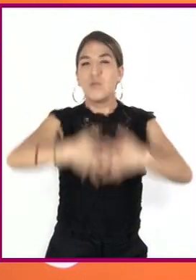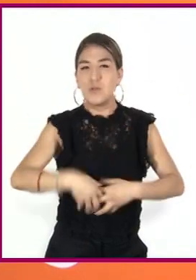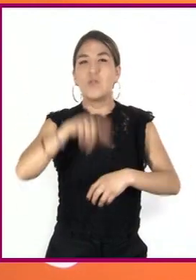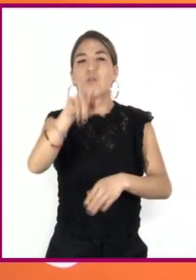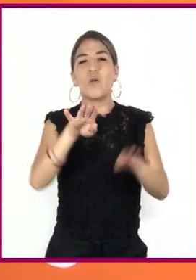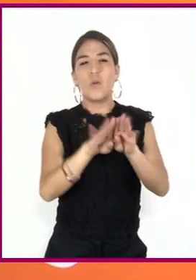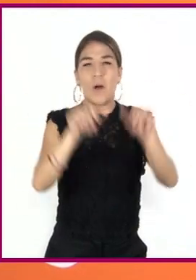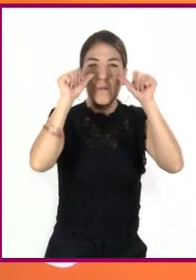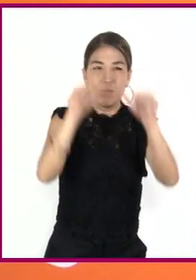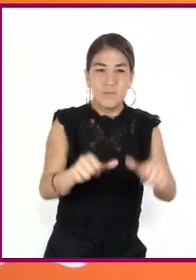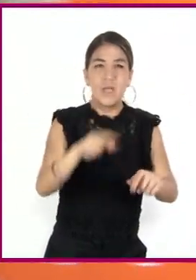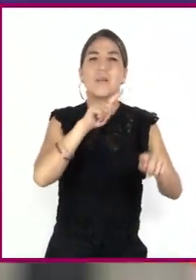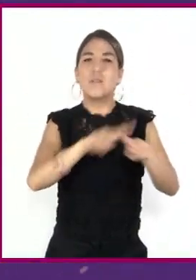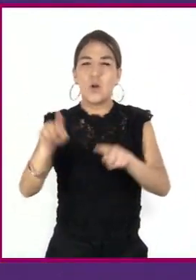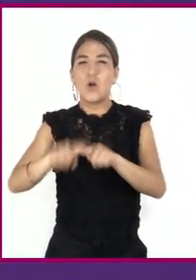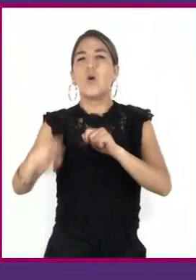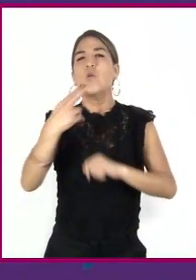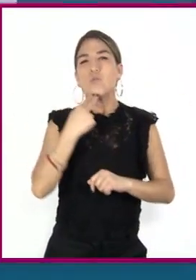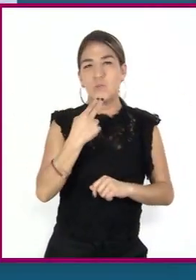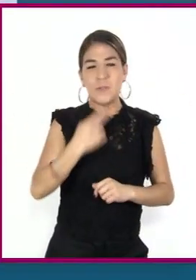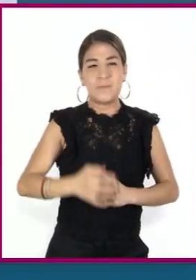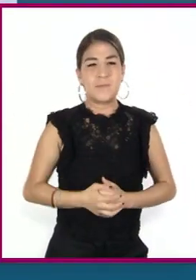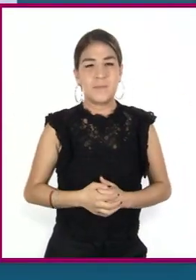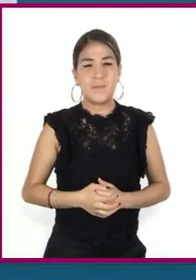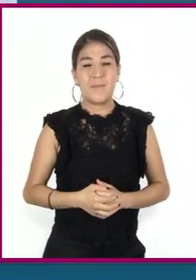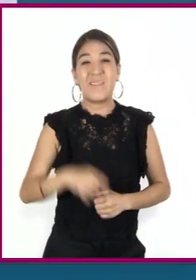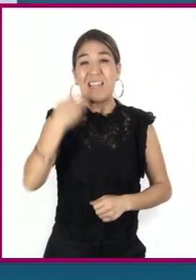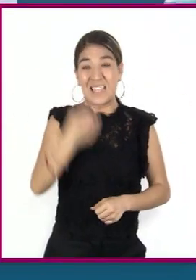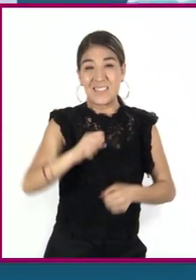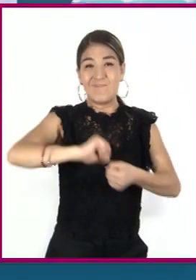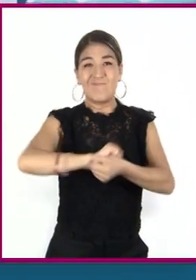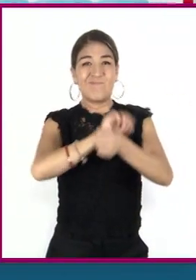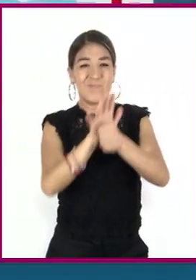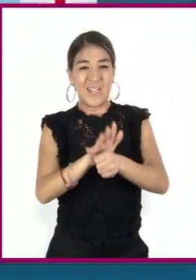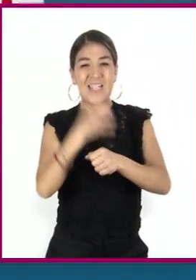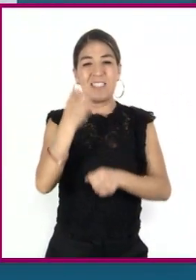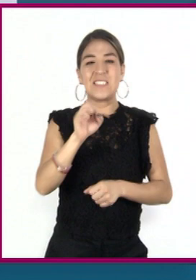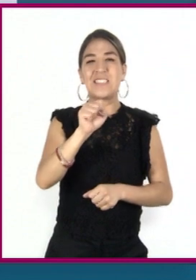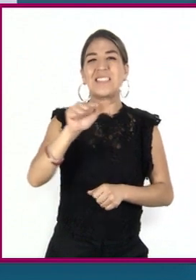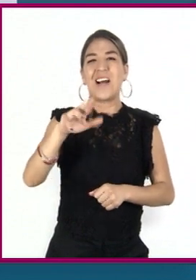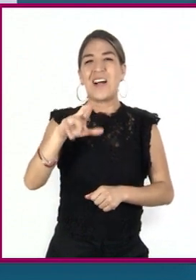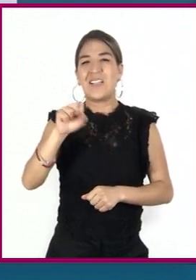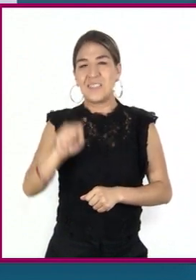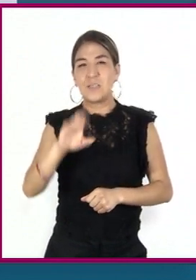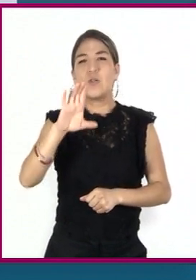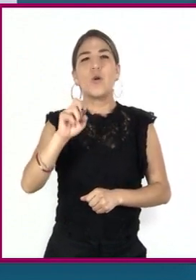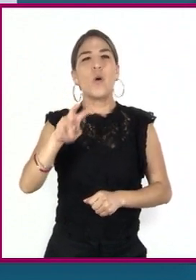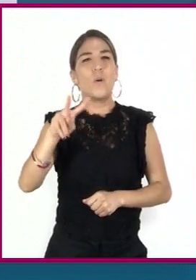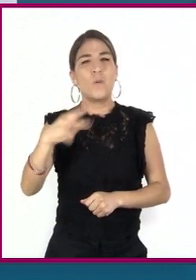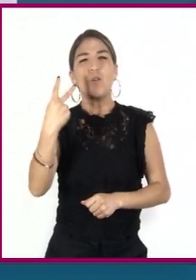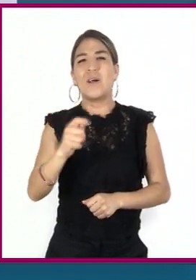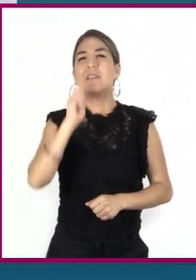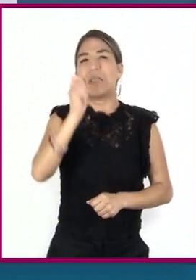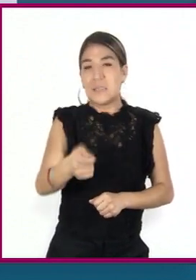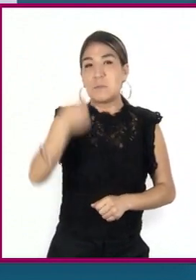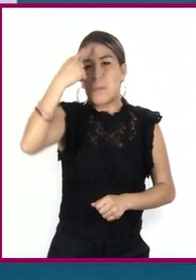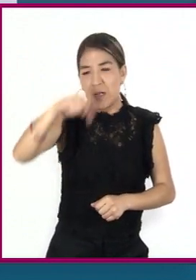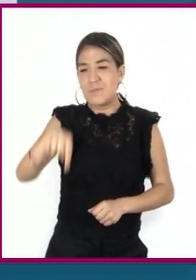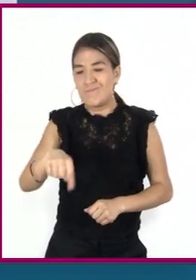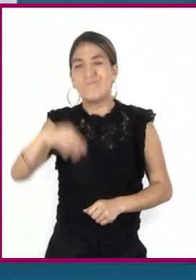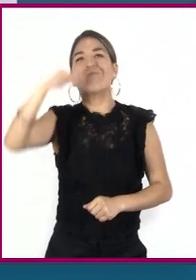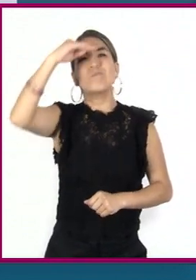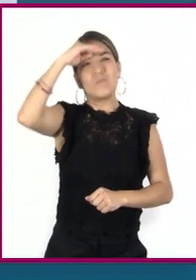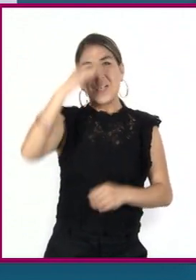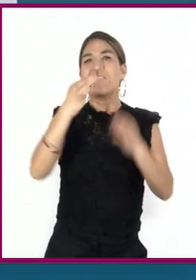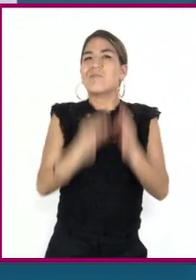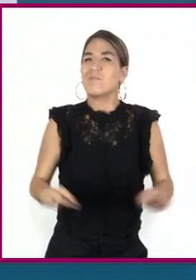productos que utiliza o consume. La pandemia provocada por el SARS-CoV-2 nos ha permitido tomar conciencia sobre qué tan